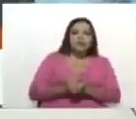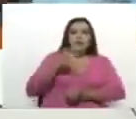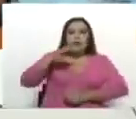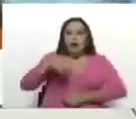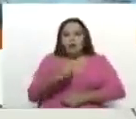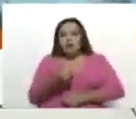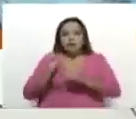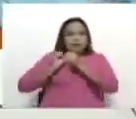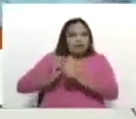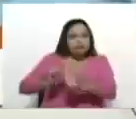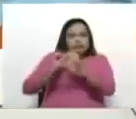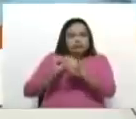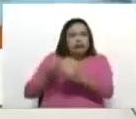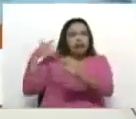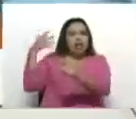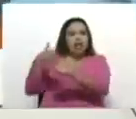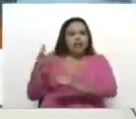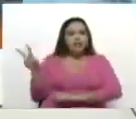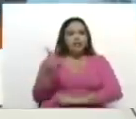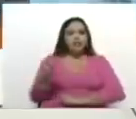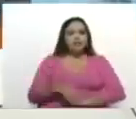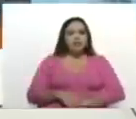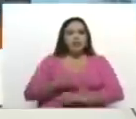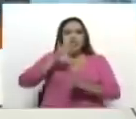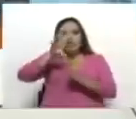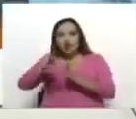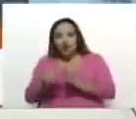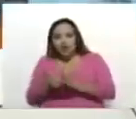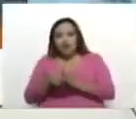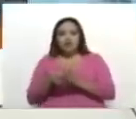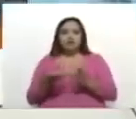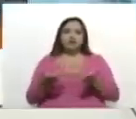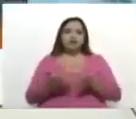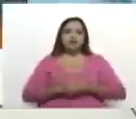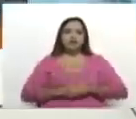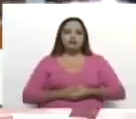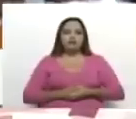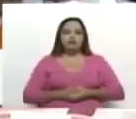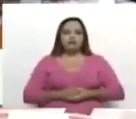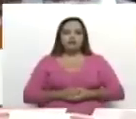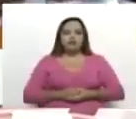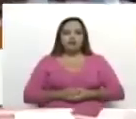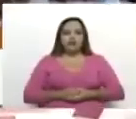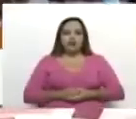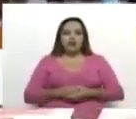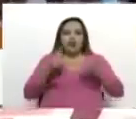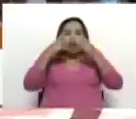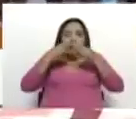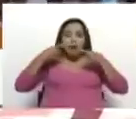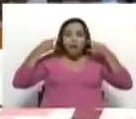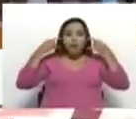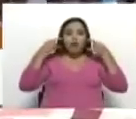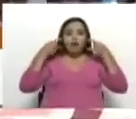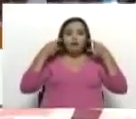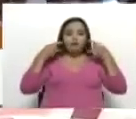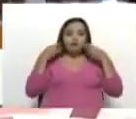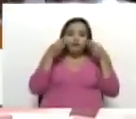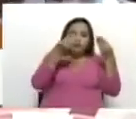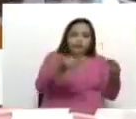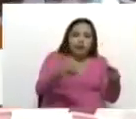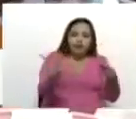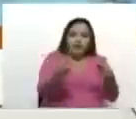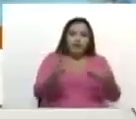persistir en la agresión nos robaron cargamentos de tapabocas que venían para Venezuela